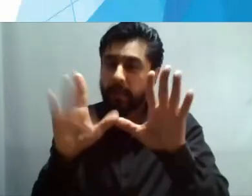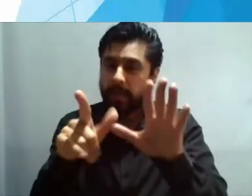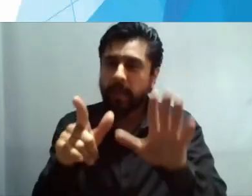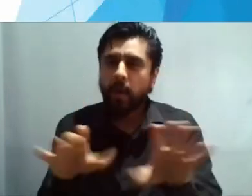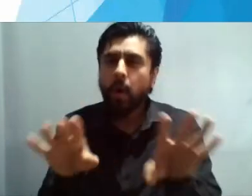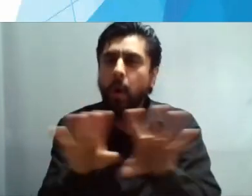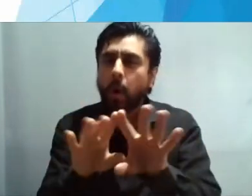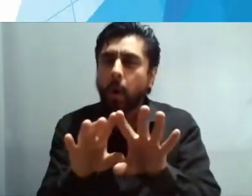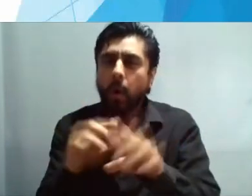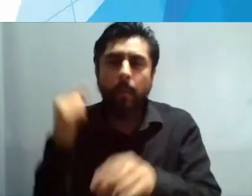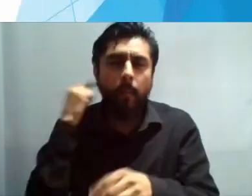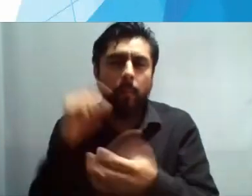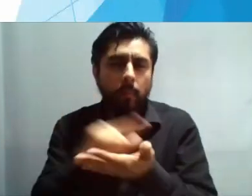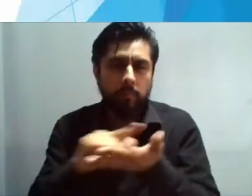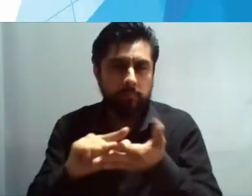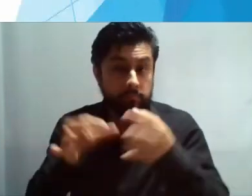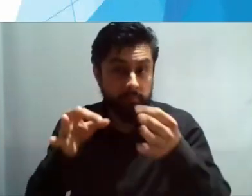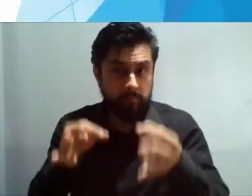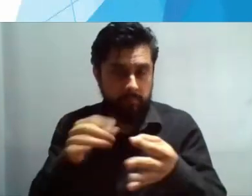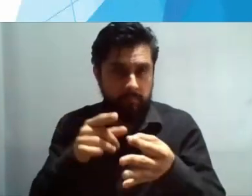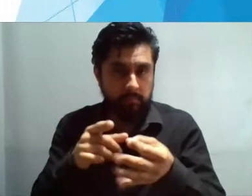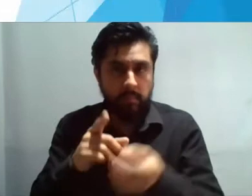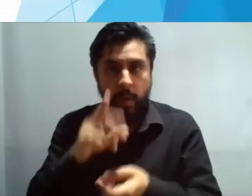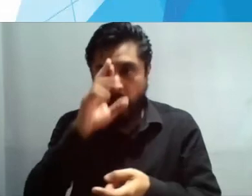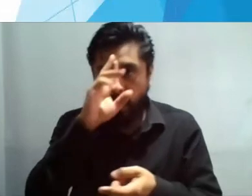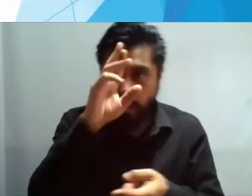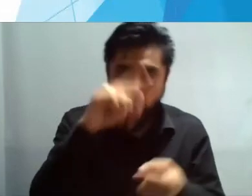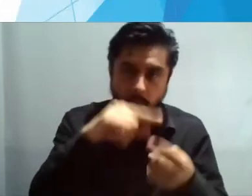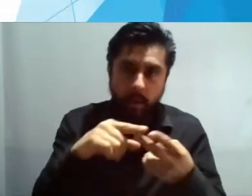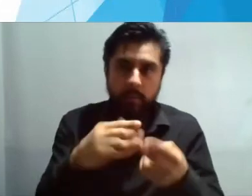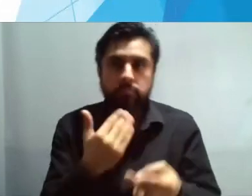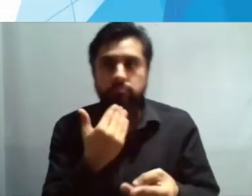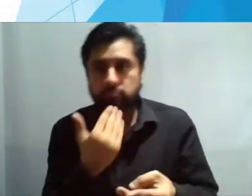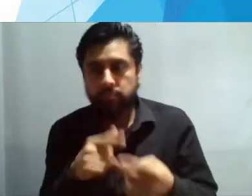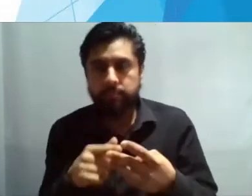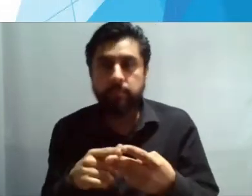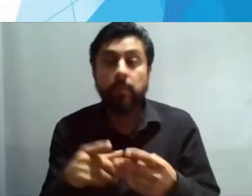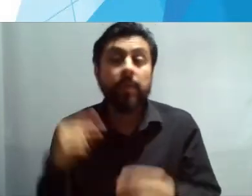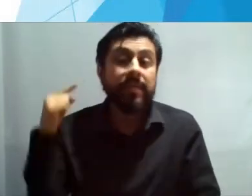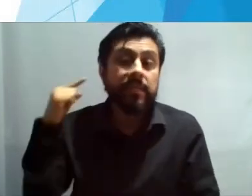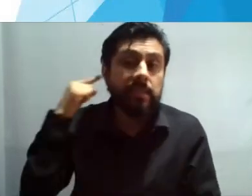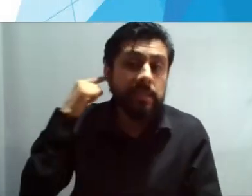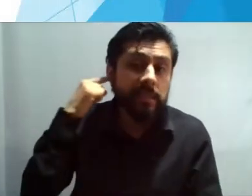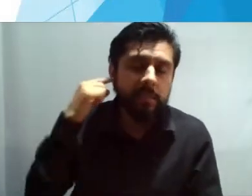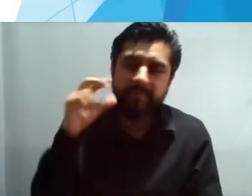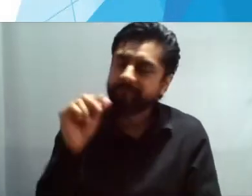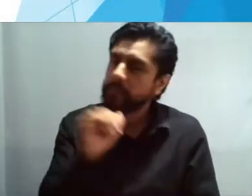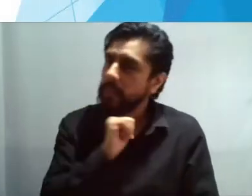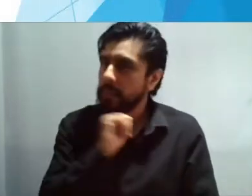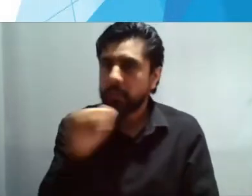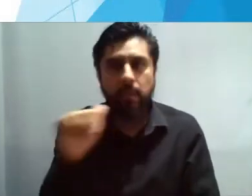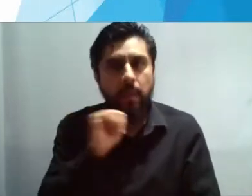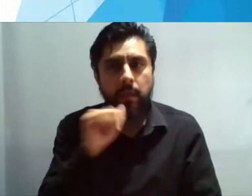primer punto, esto que hemos enfocado de manera original, al oído, no introducir nada. Si se hacen tapones de cerilla, acudir con